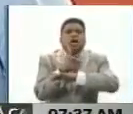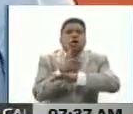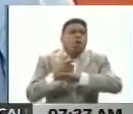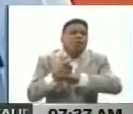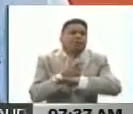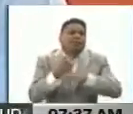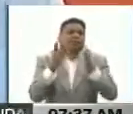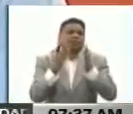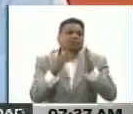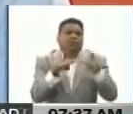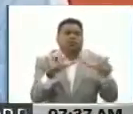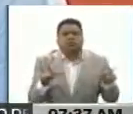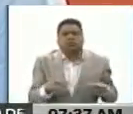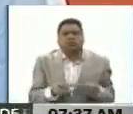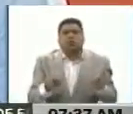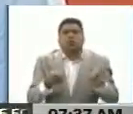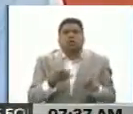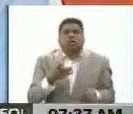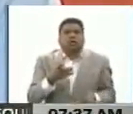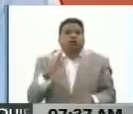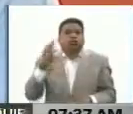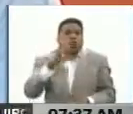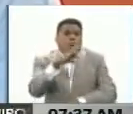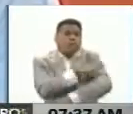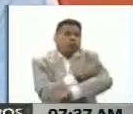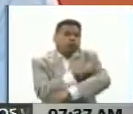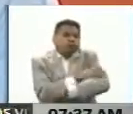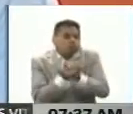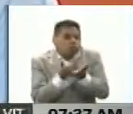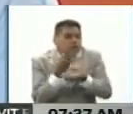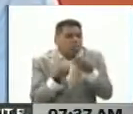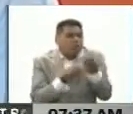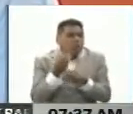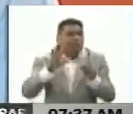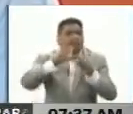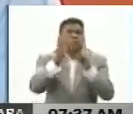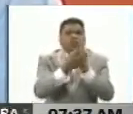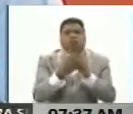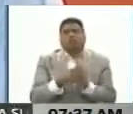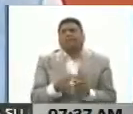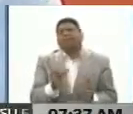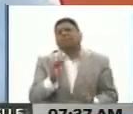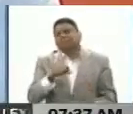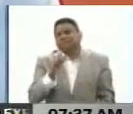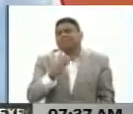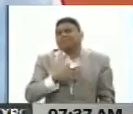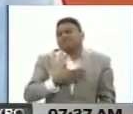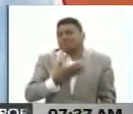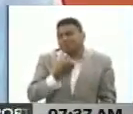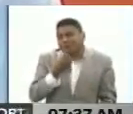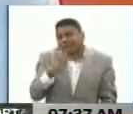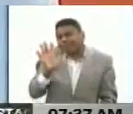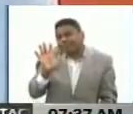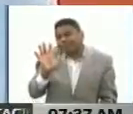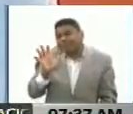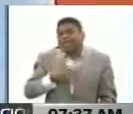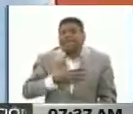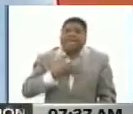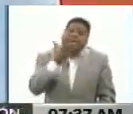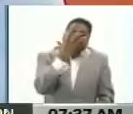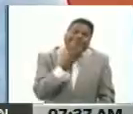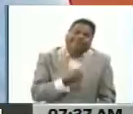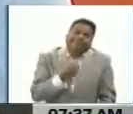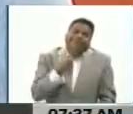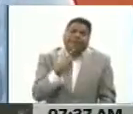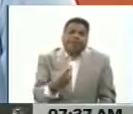las alcaldías y gobernaciones que están en manos de la oposición, tristemente hay que decirlo, adolecen de una